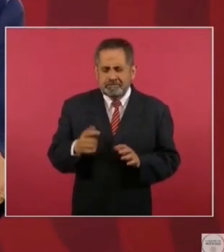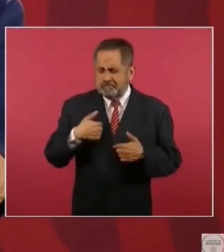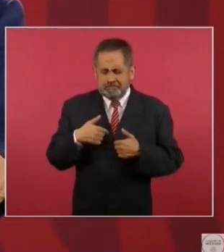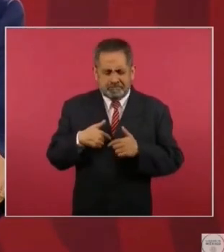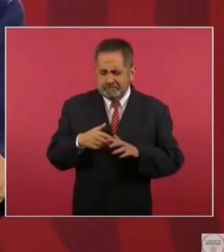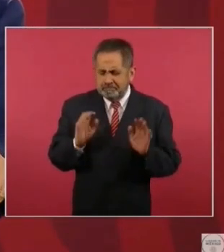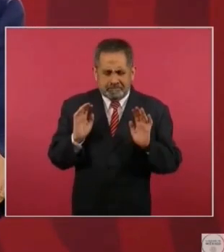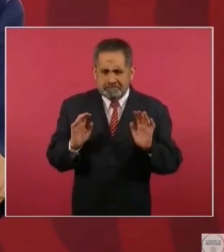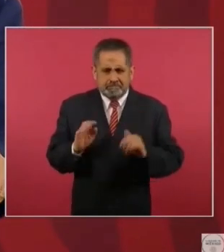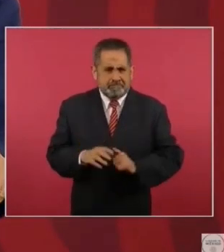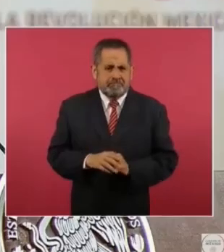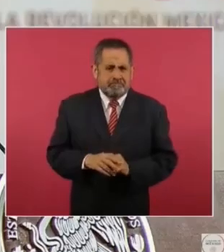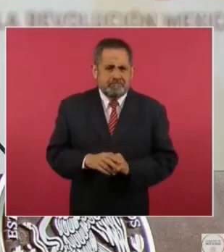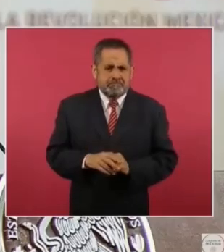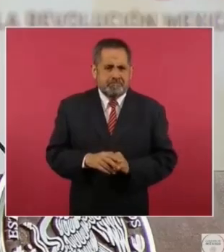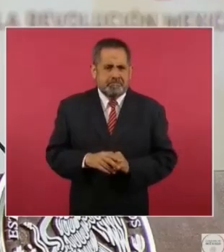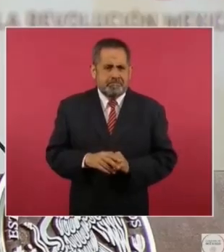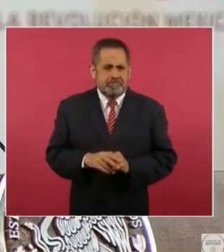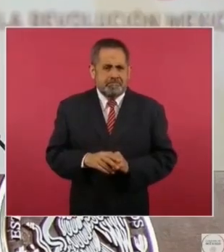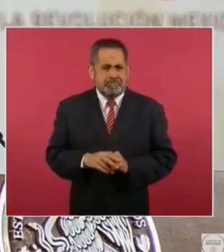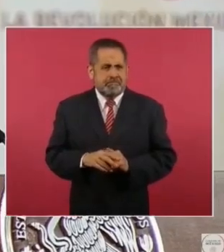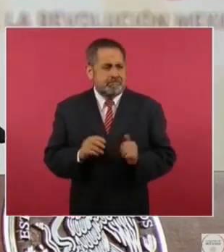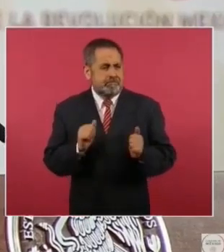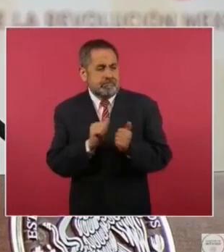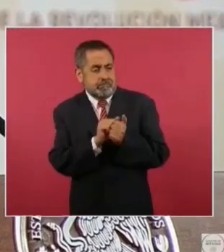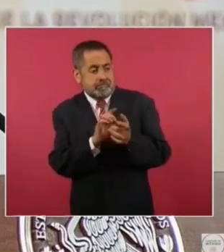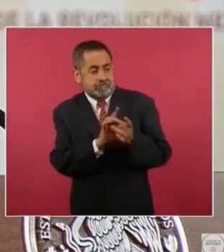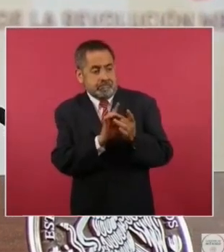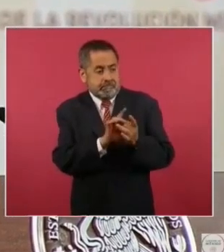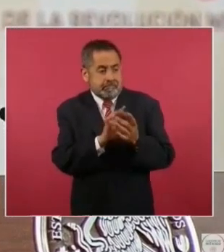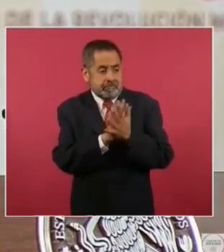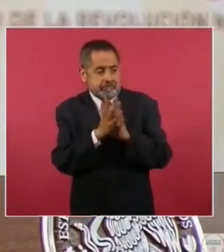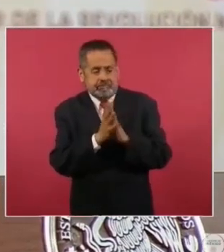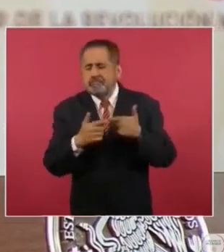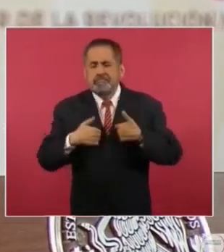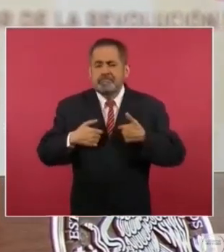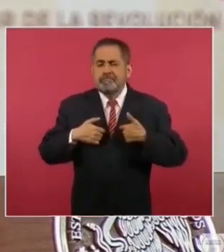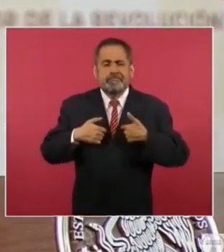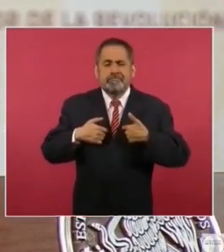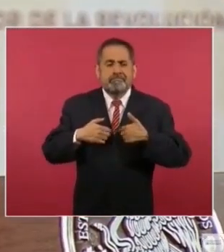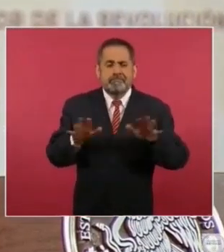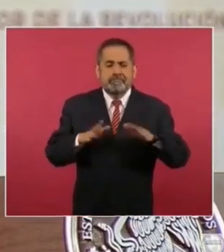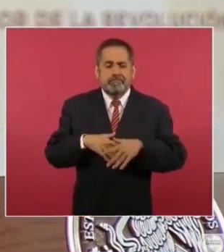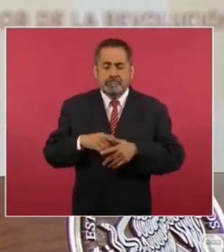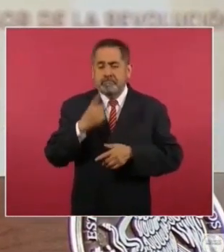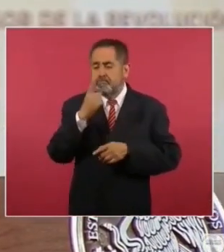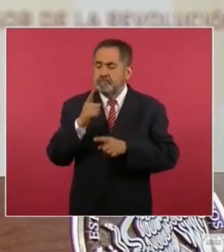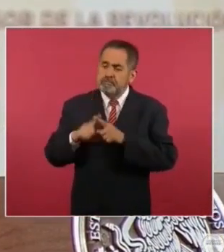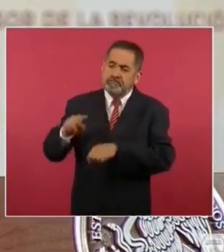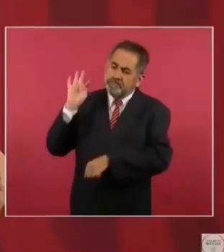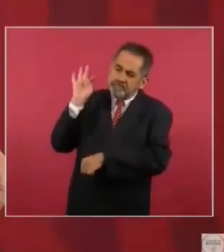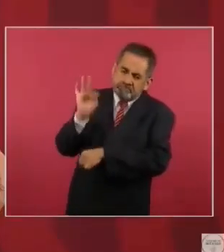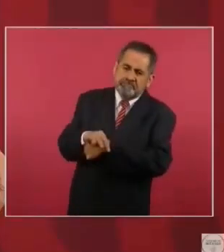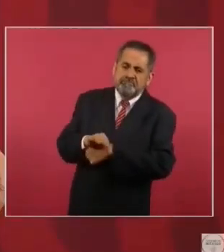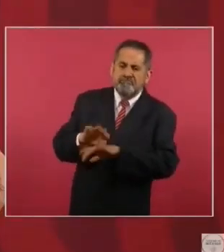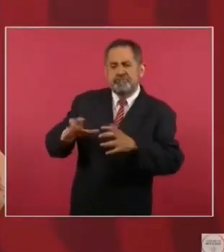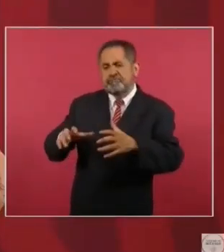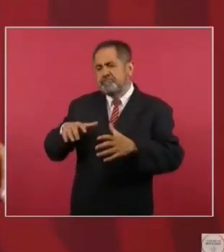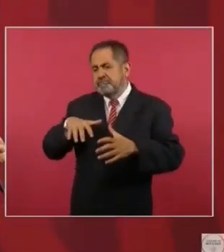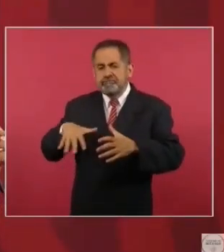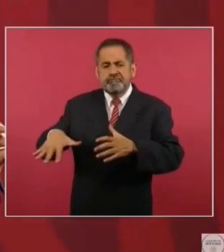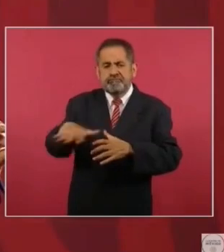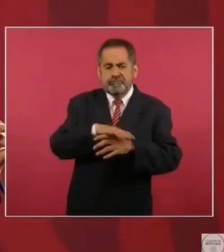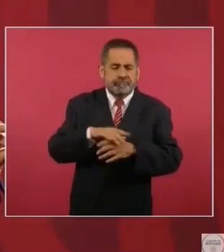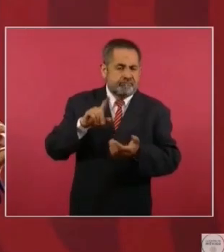nosotros alianzas cuando se trata de defender